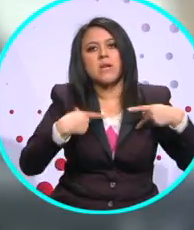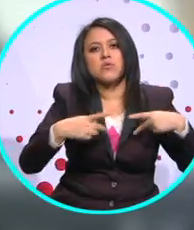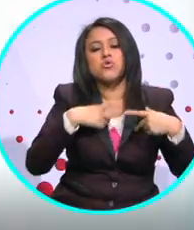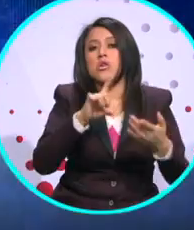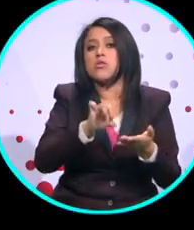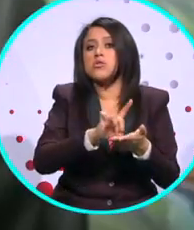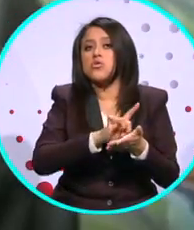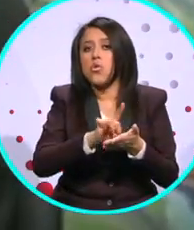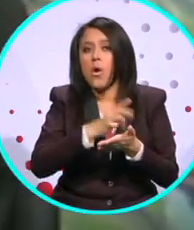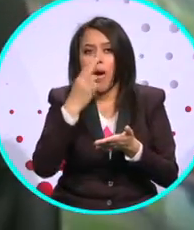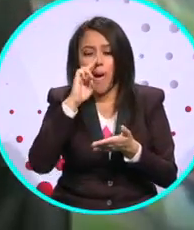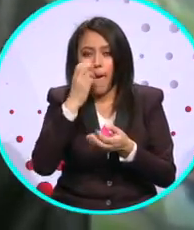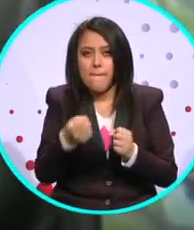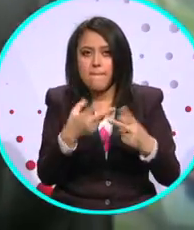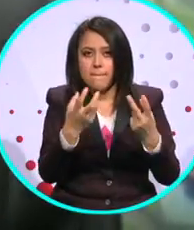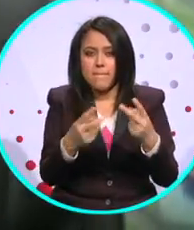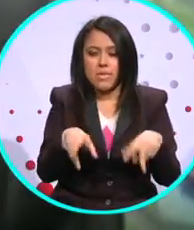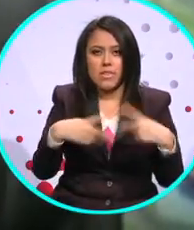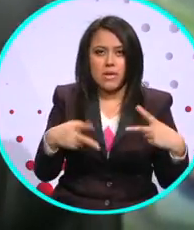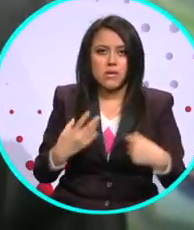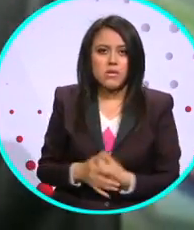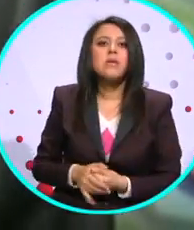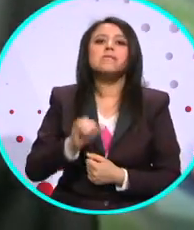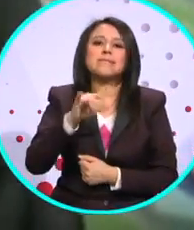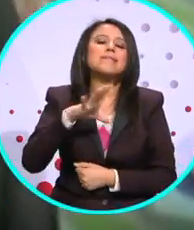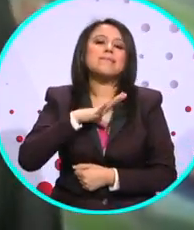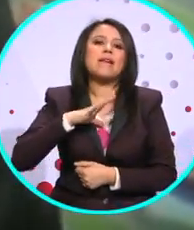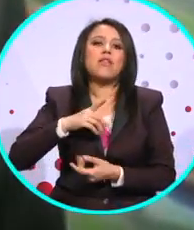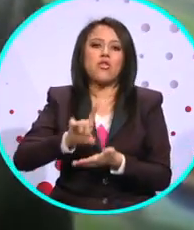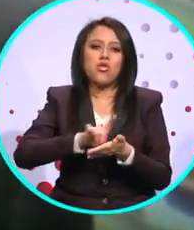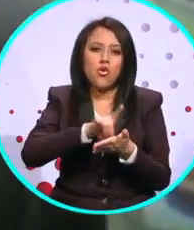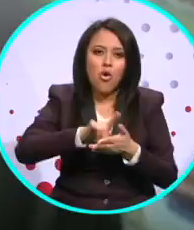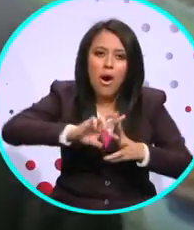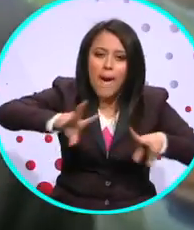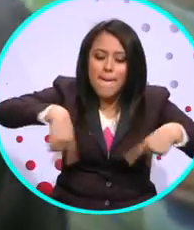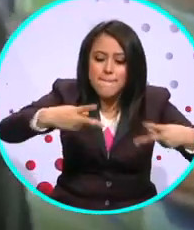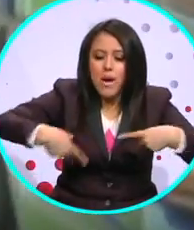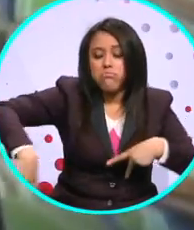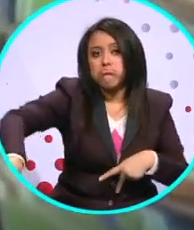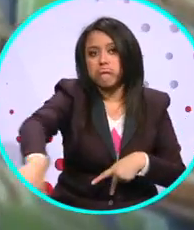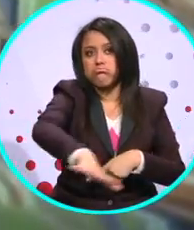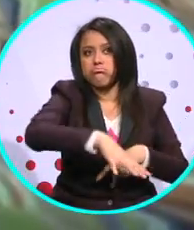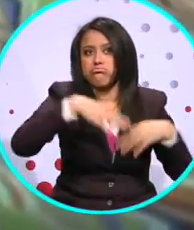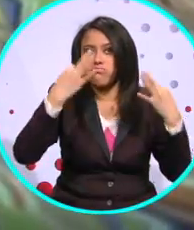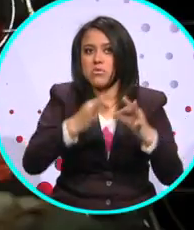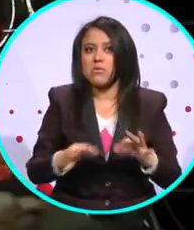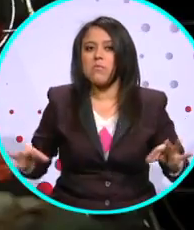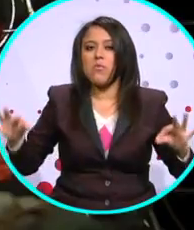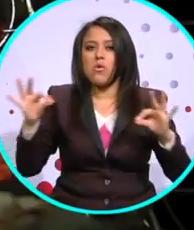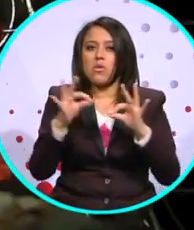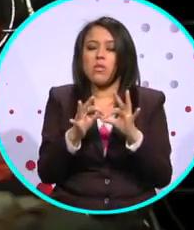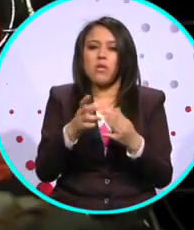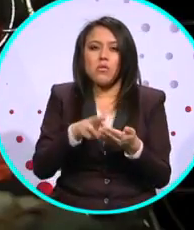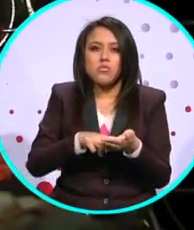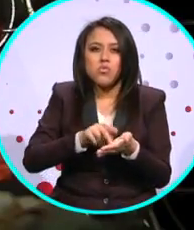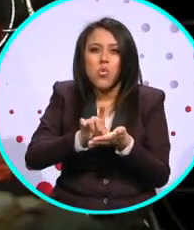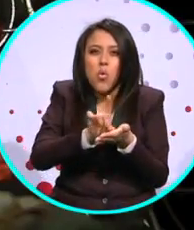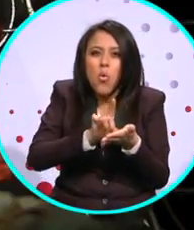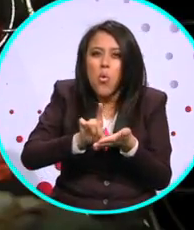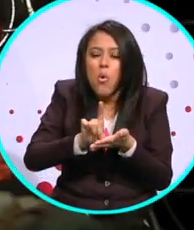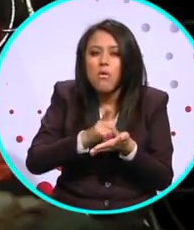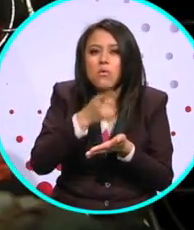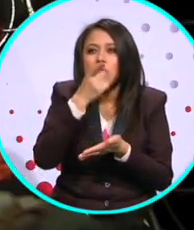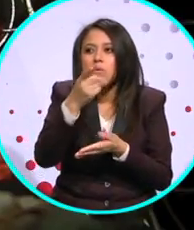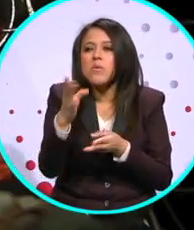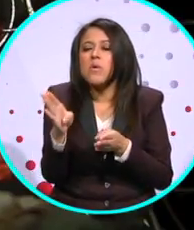droga. Parece que se trata en efecto de un punto de distribución, punto importante de distribución de cocaína. A ese motivo él pide con